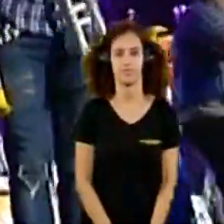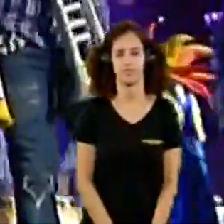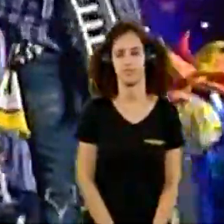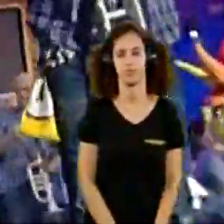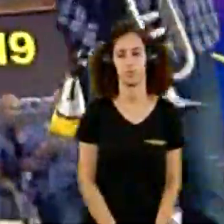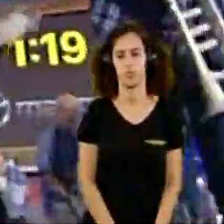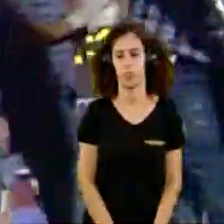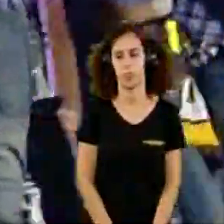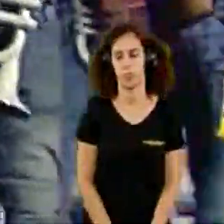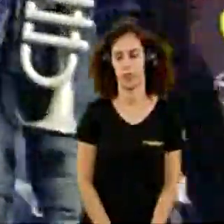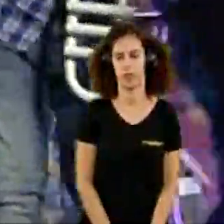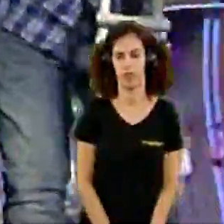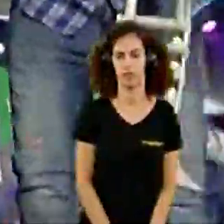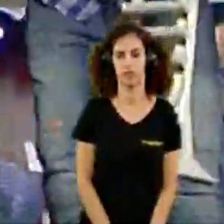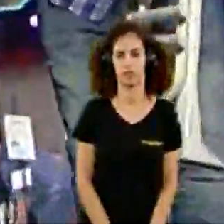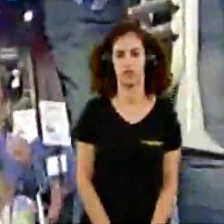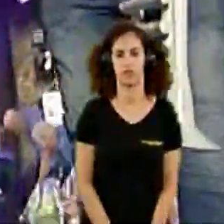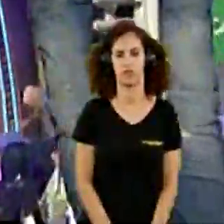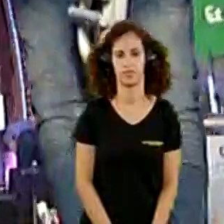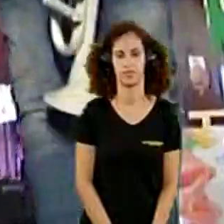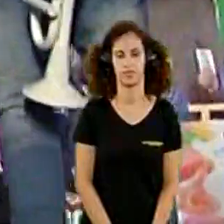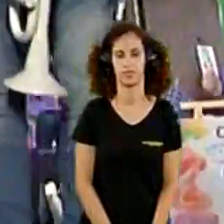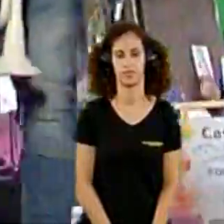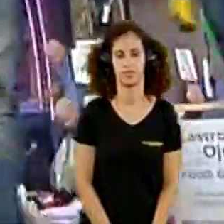hicimos en la casa Drag Superstar hace ya unos